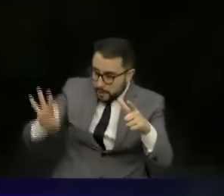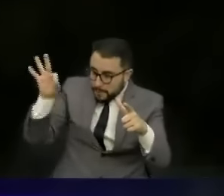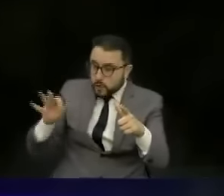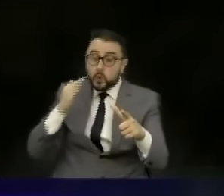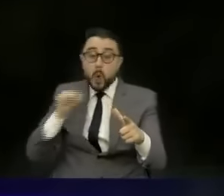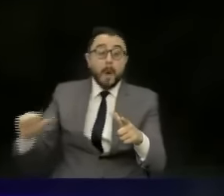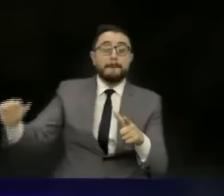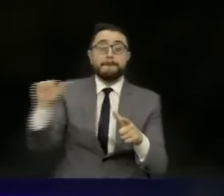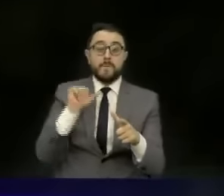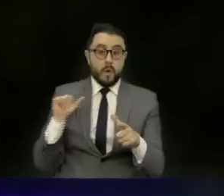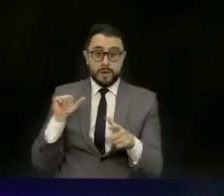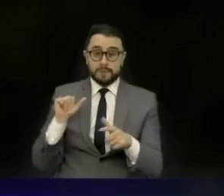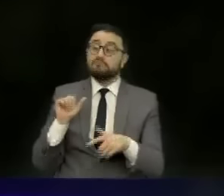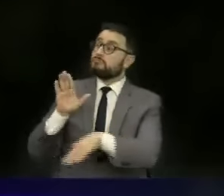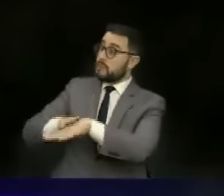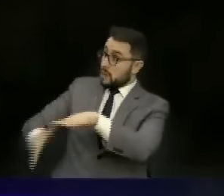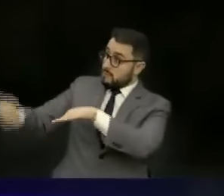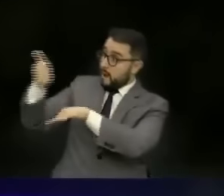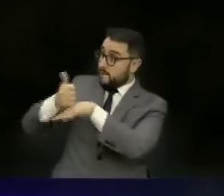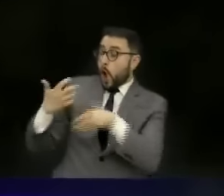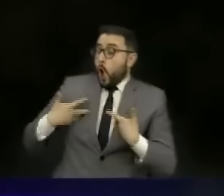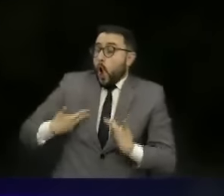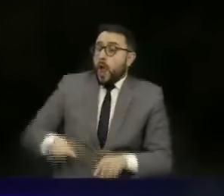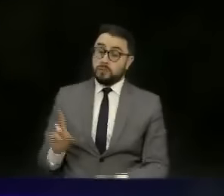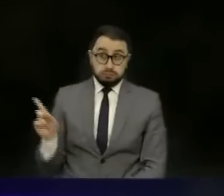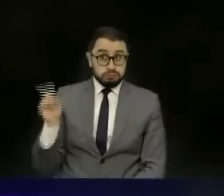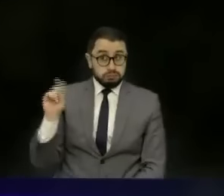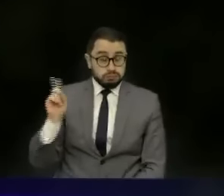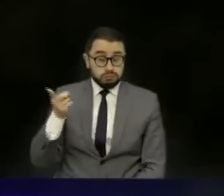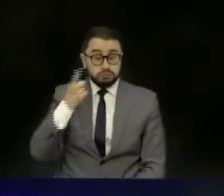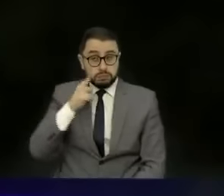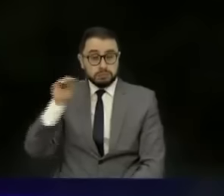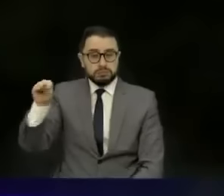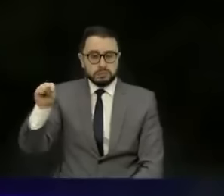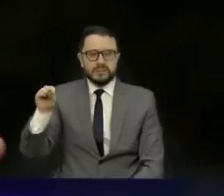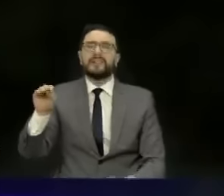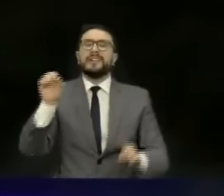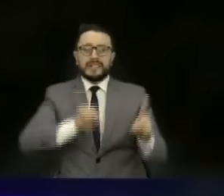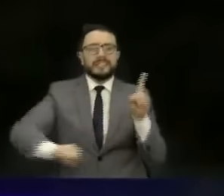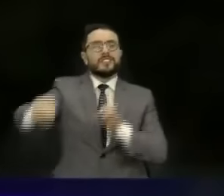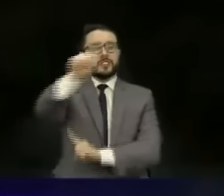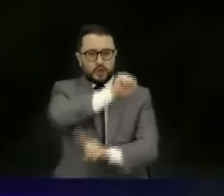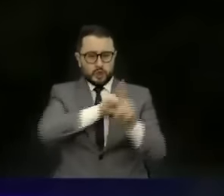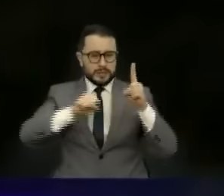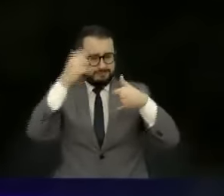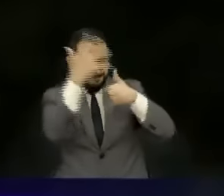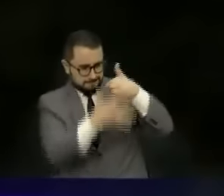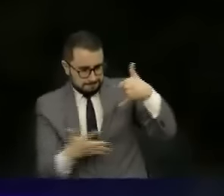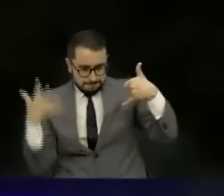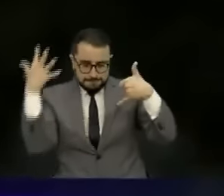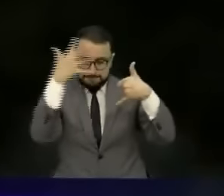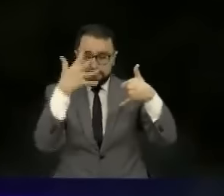general. Eso no es cualquier cosa. La sociedad se enfrenta, entre comillas,